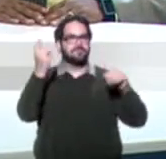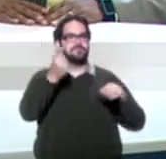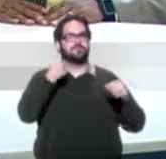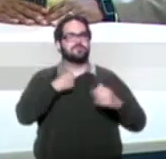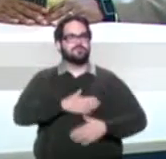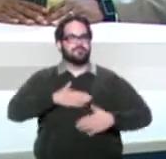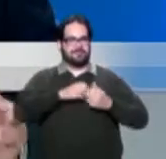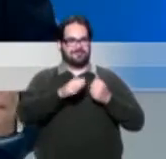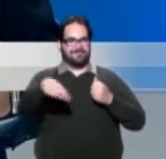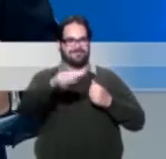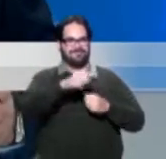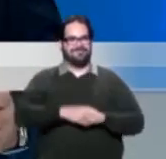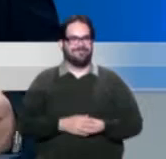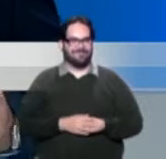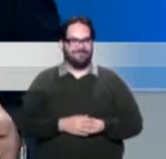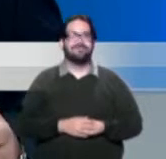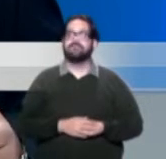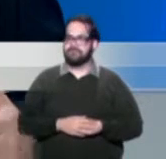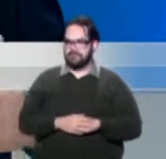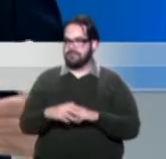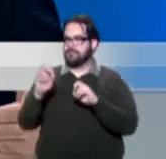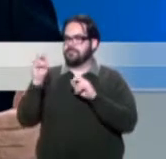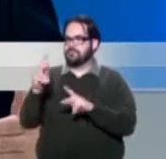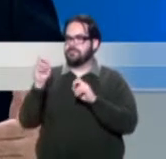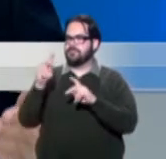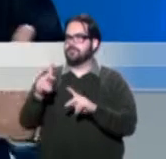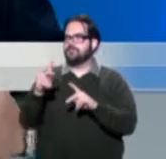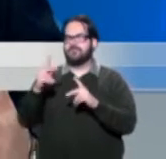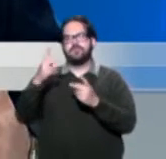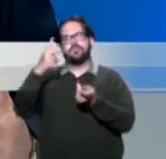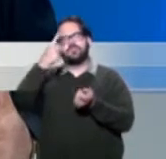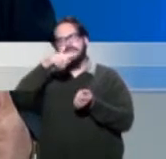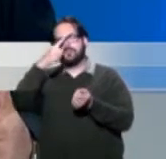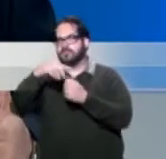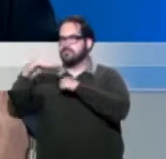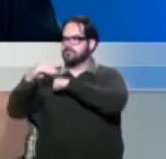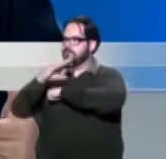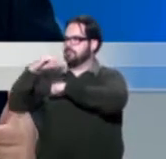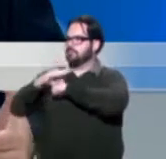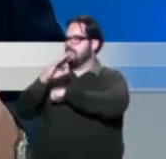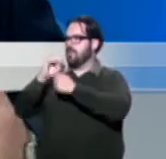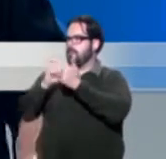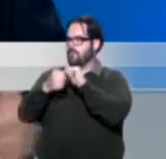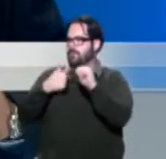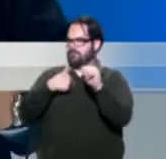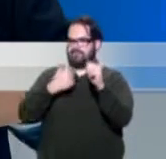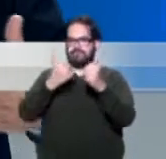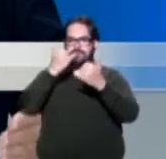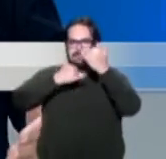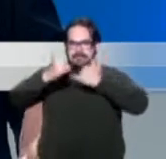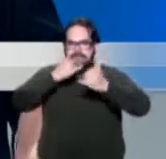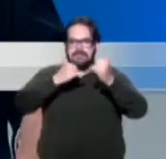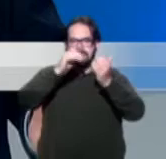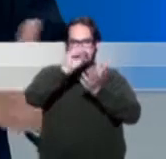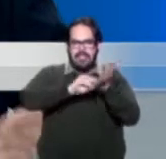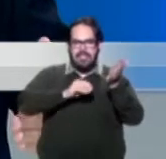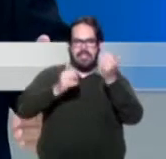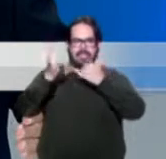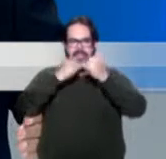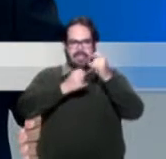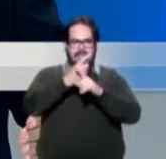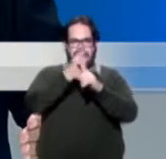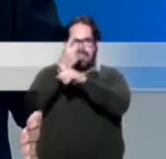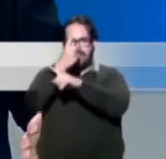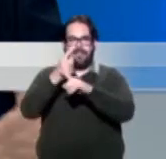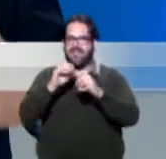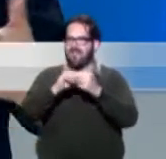compañeros televidentes. Sobre todo porque, mira, nos orientas y nos ubicas para evitar errores en esa planilla, que es tan importante que llegue perfecta para entonces poder